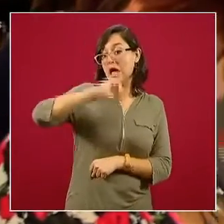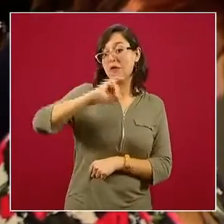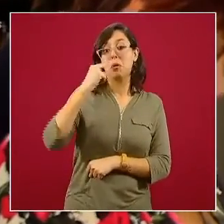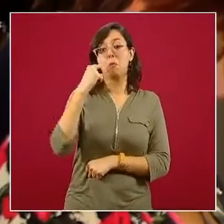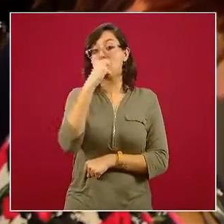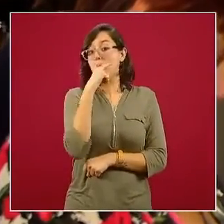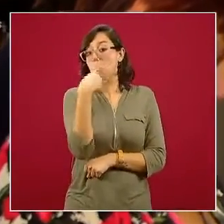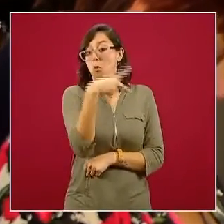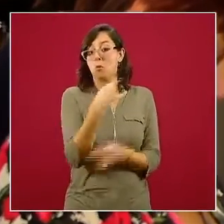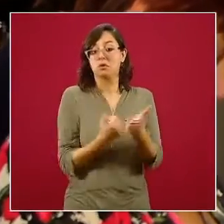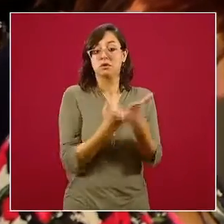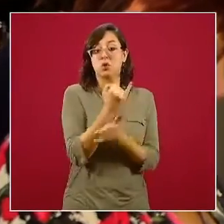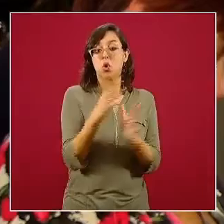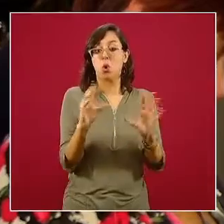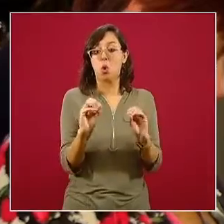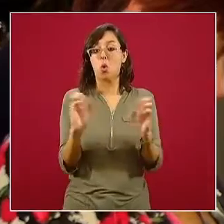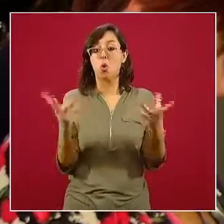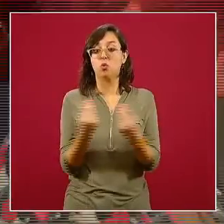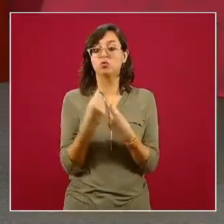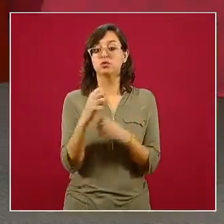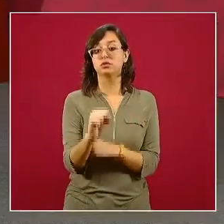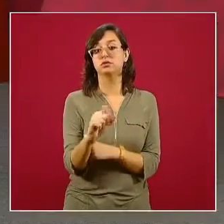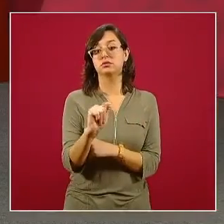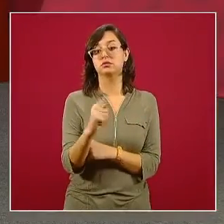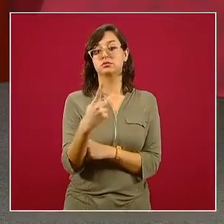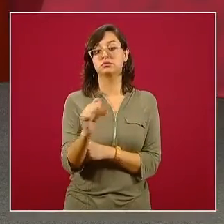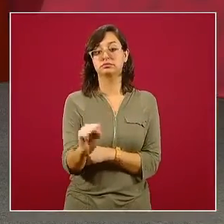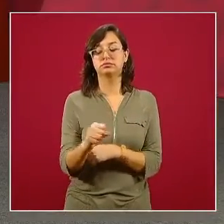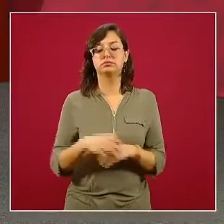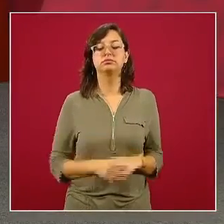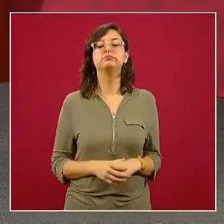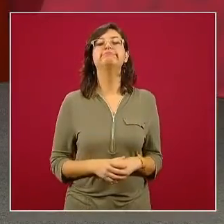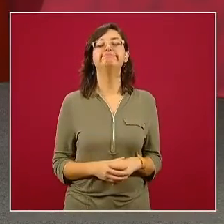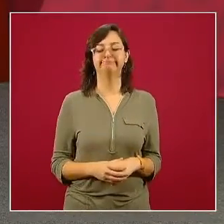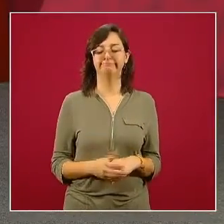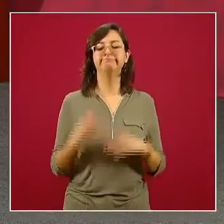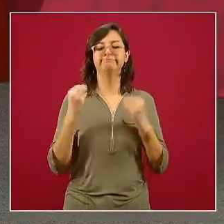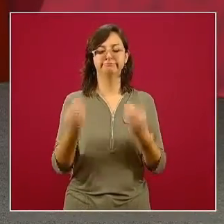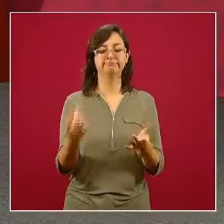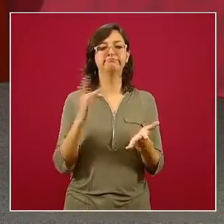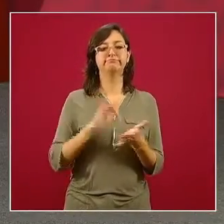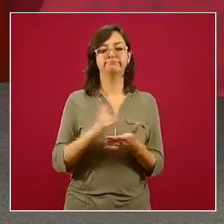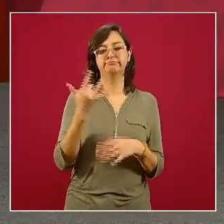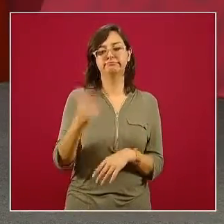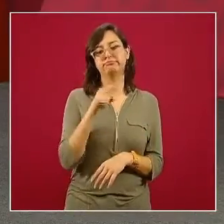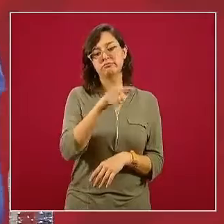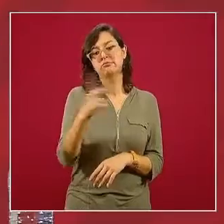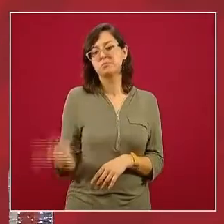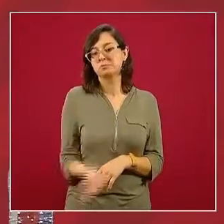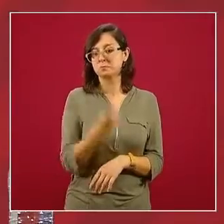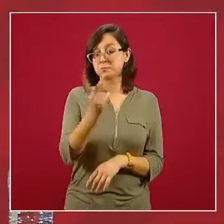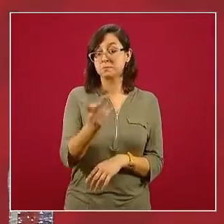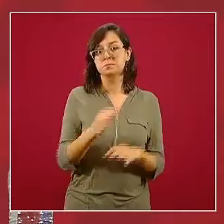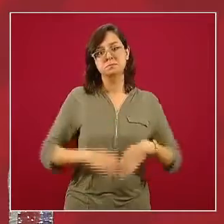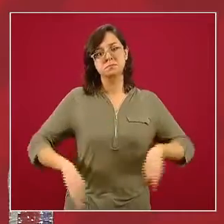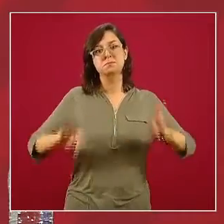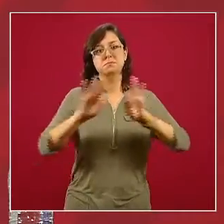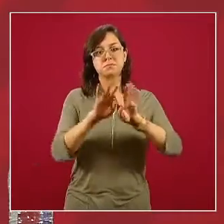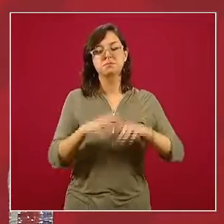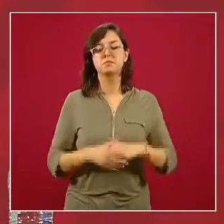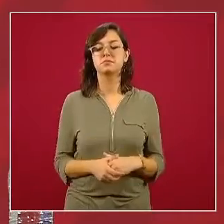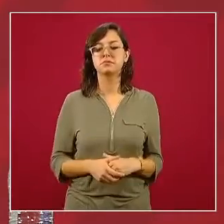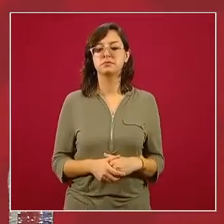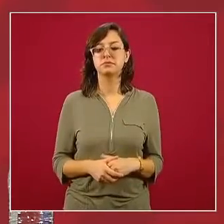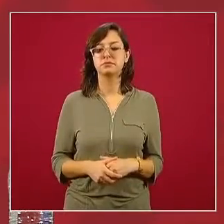habrá alguna sinergia con la Secretaría del Trabajo? Muchas gracias, Pablo. Esta pregunta es muy útil para